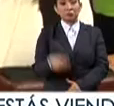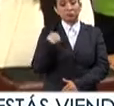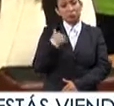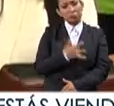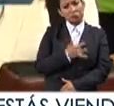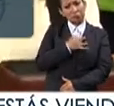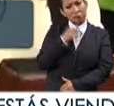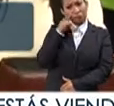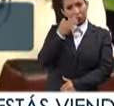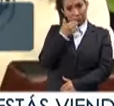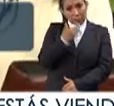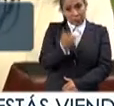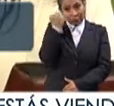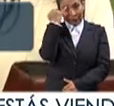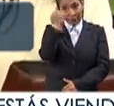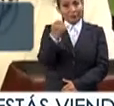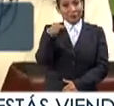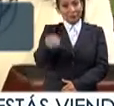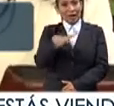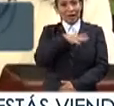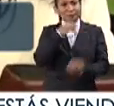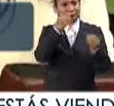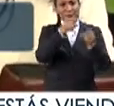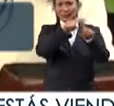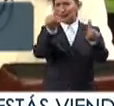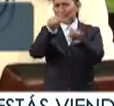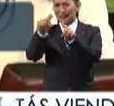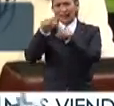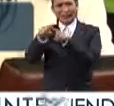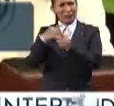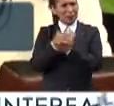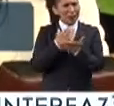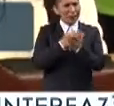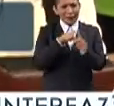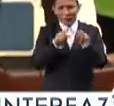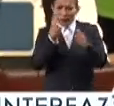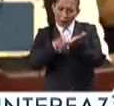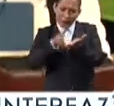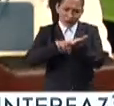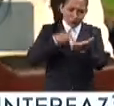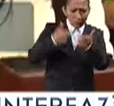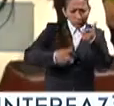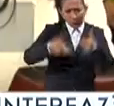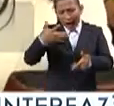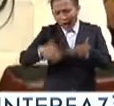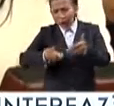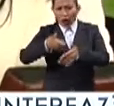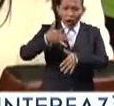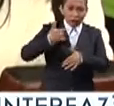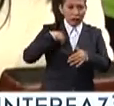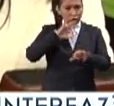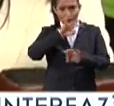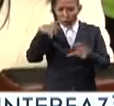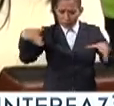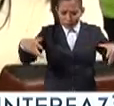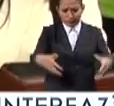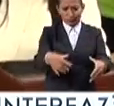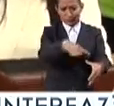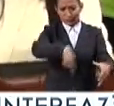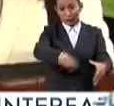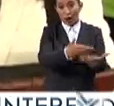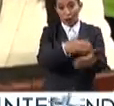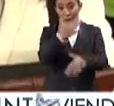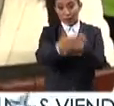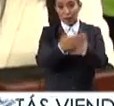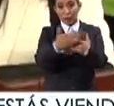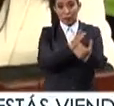parece que es muy bueno porque hay mucha variedad hay muchas diferencias de precios y aparte todo concentrado no entonces ahora que